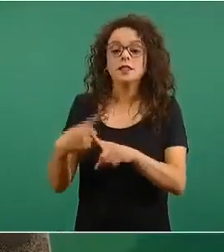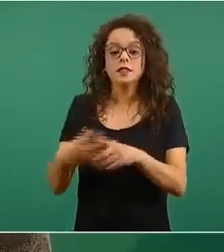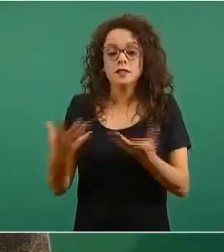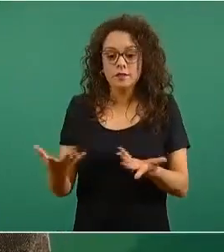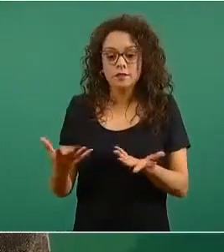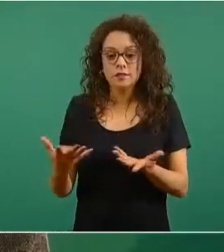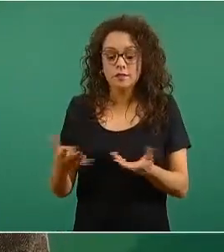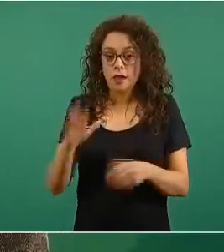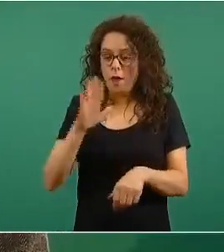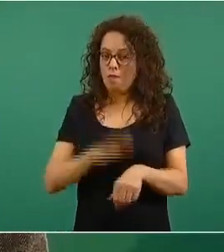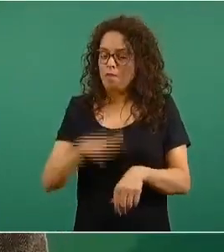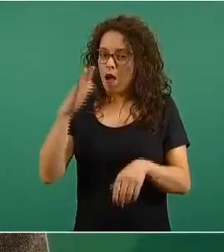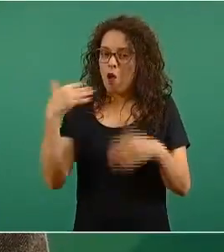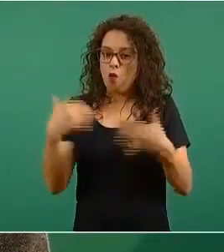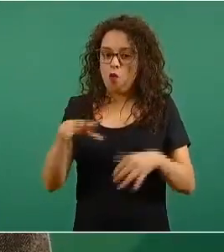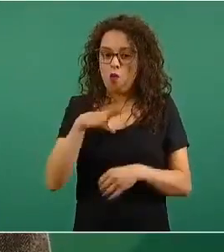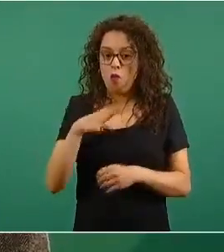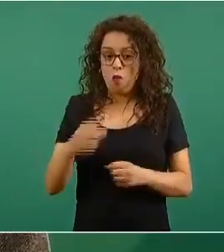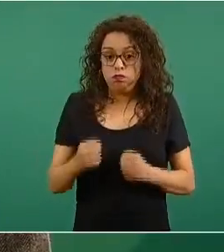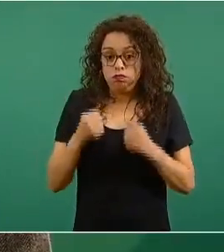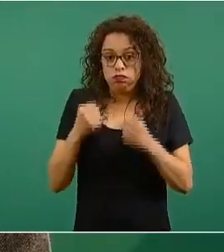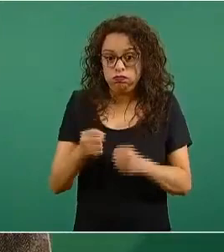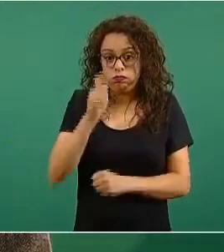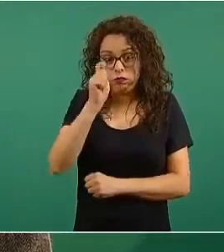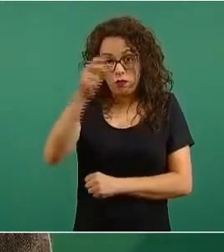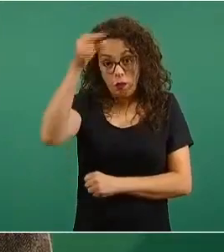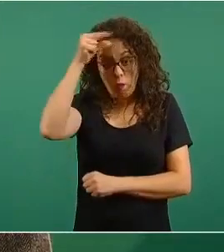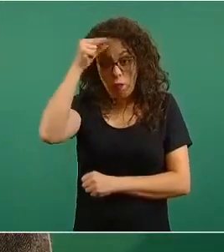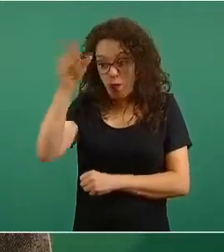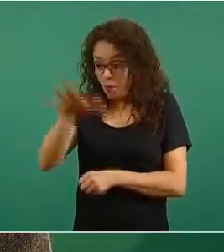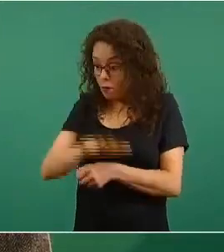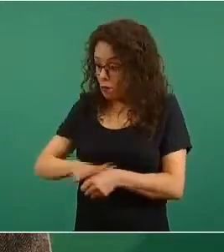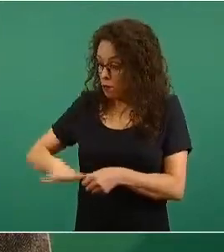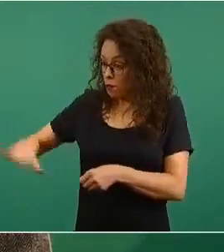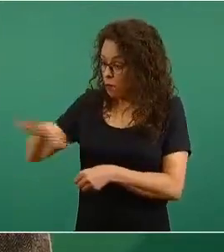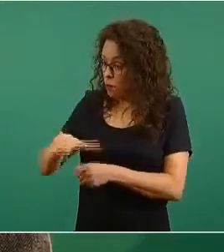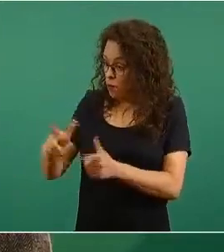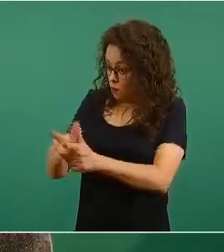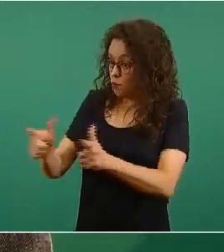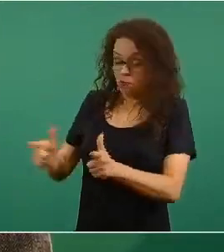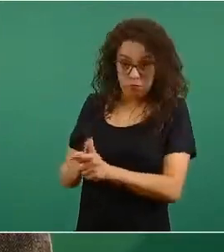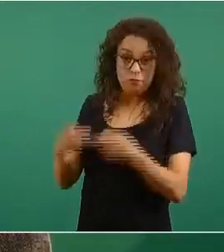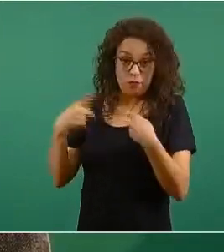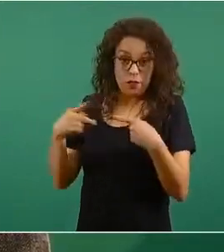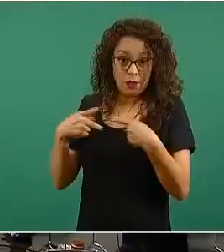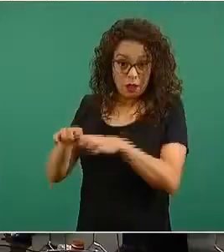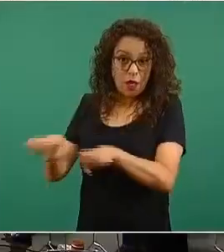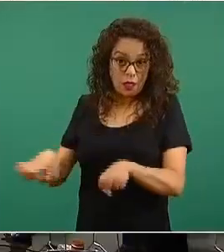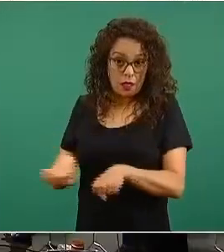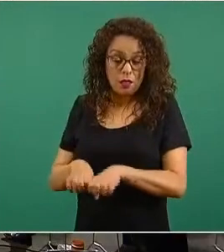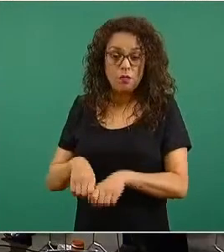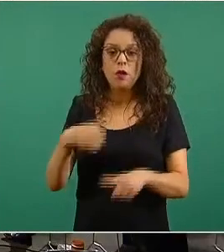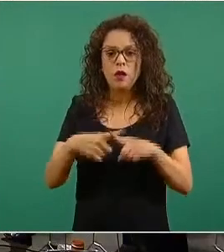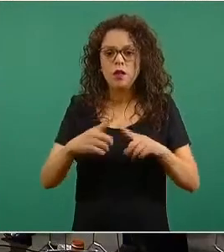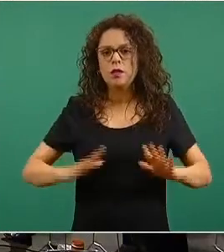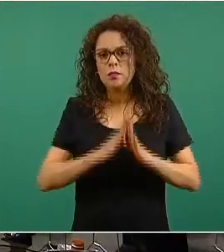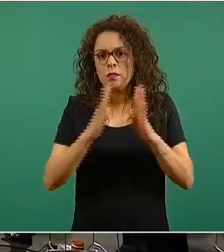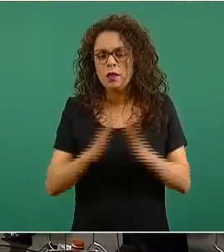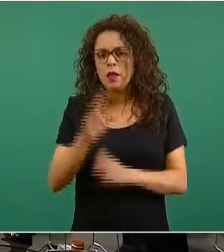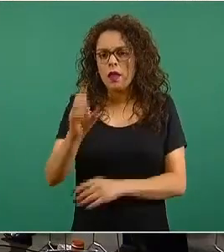la robustez intelectual que tenemos en ese grupo. Participa el doctor